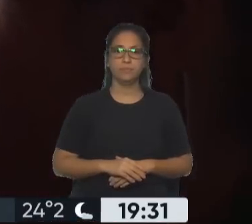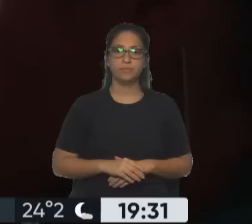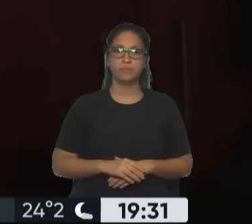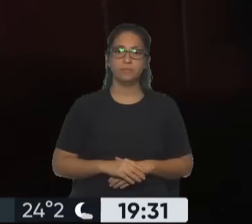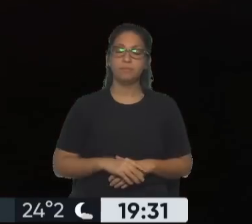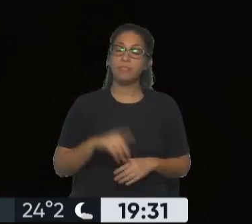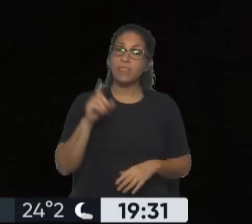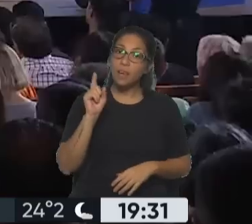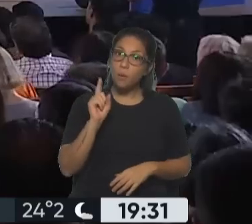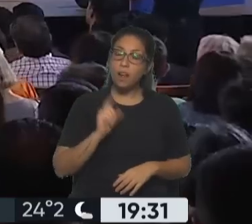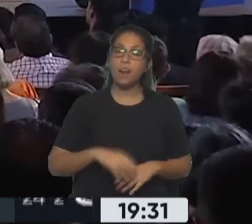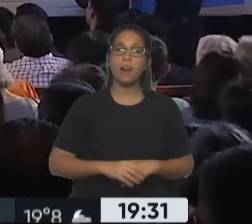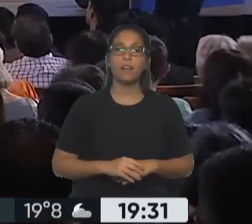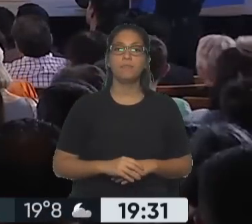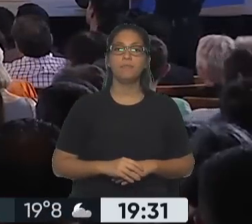Sin embargo,